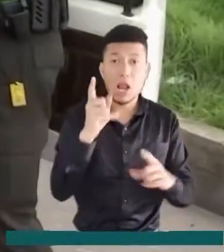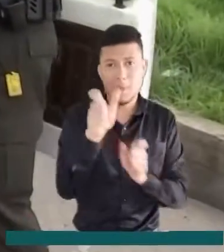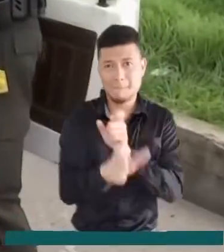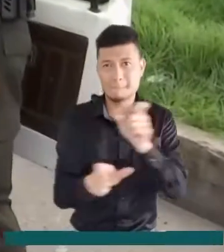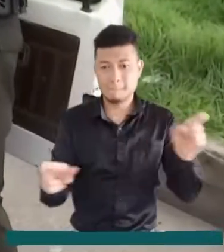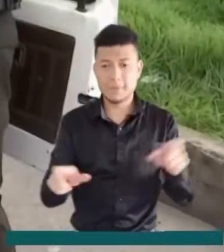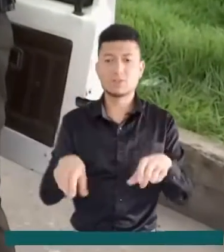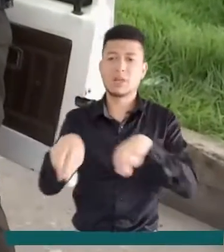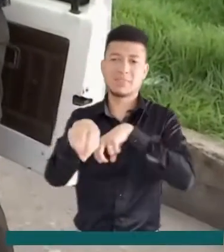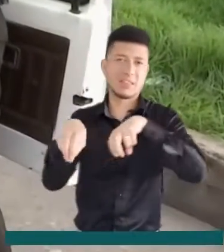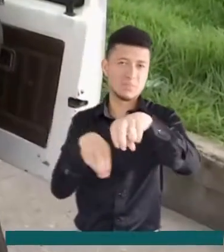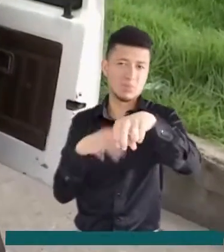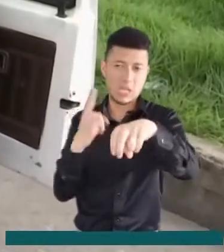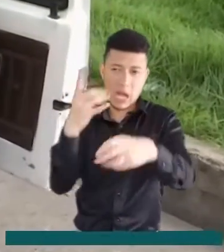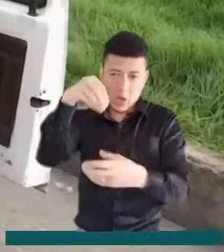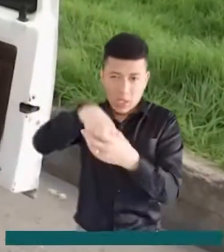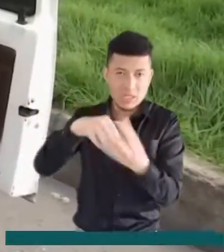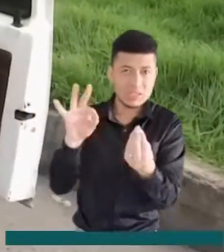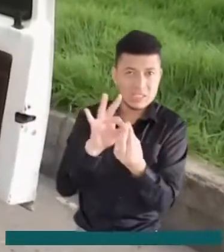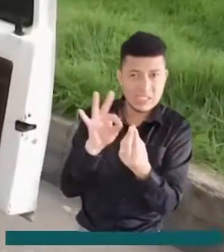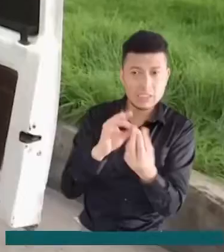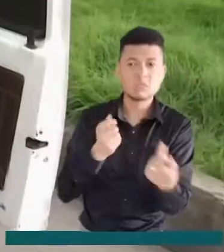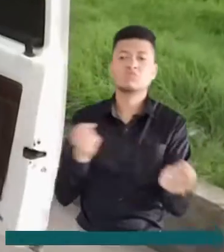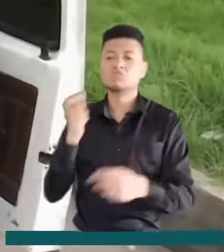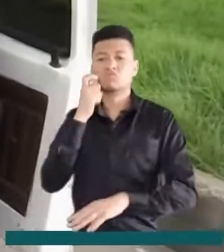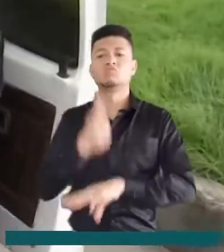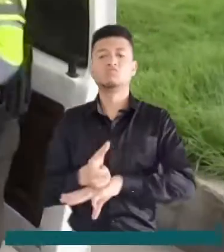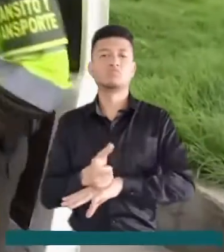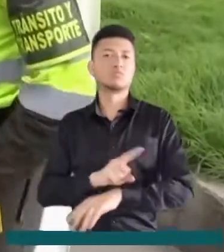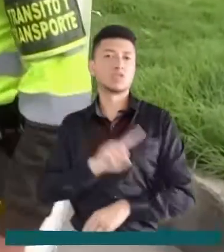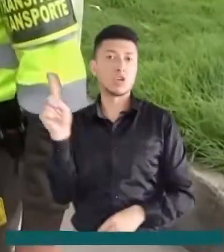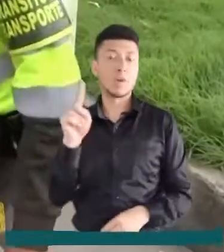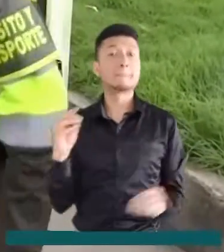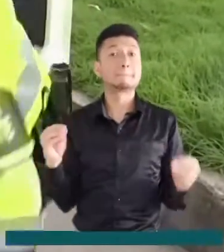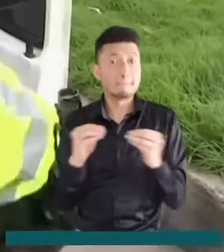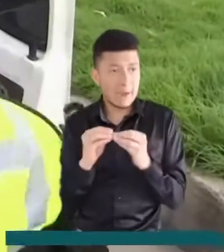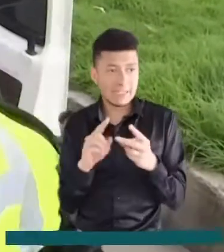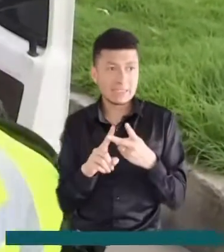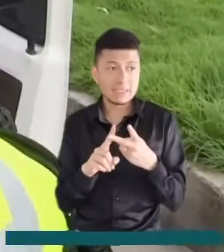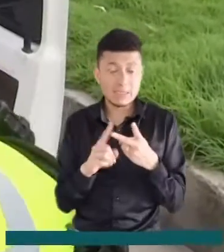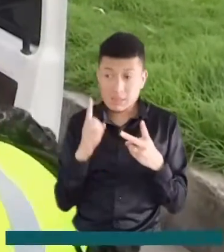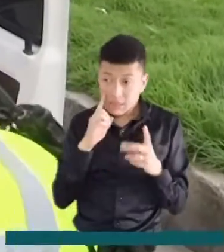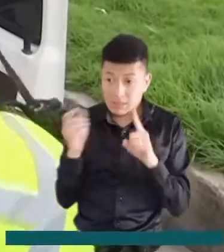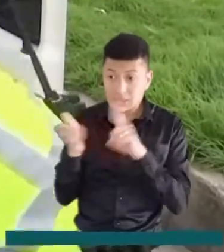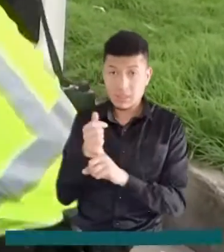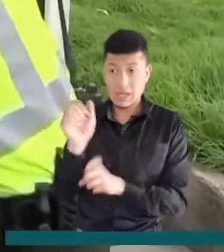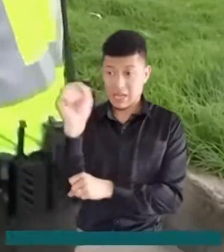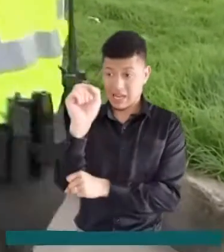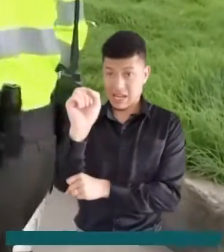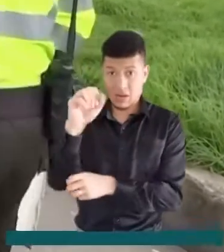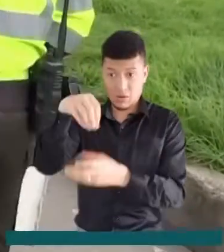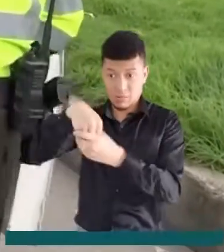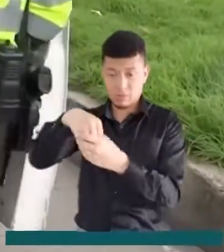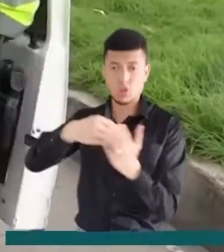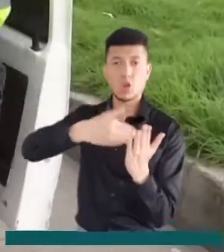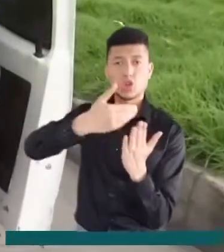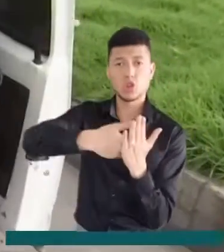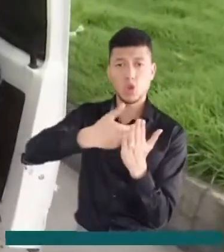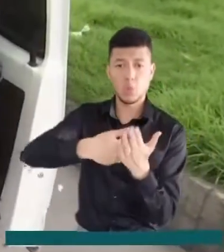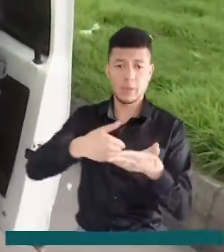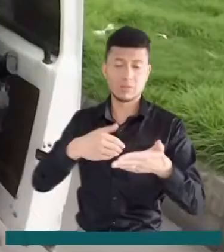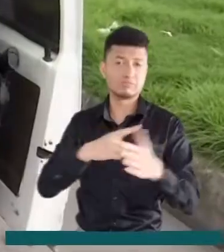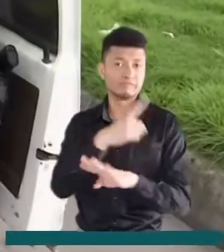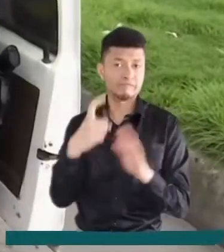que las personas transporten todo tipo de sustancias psicoactivas. Asimismo, para encontrar que los vehículos tengan